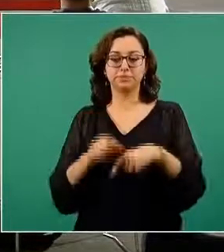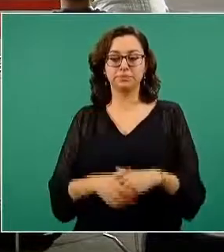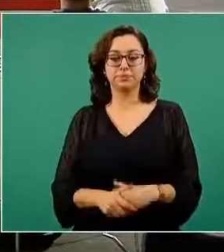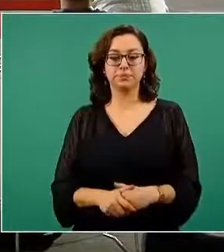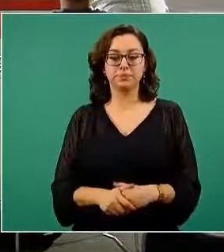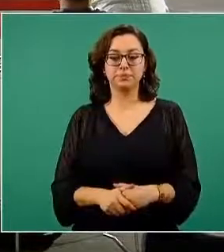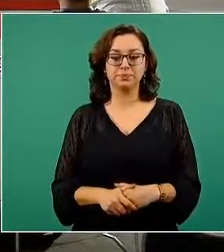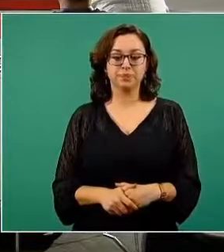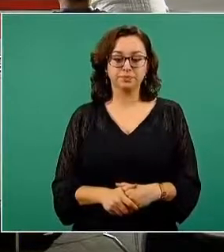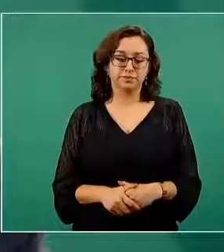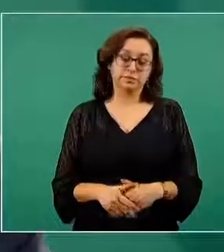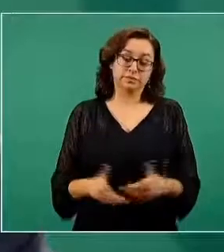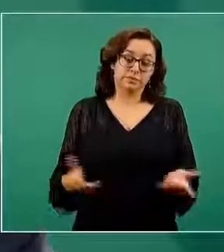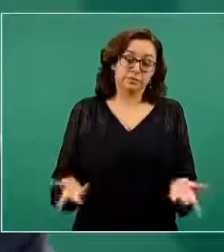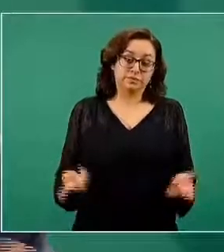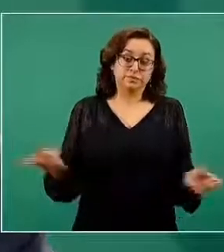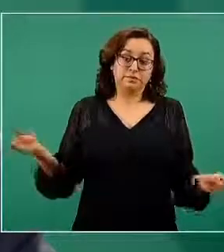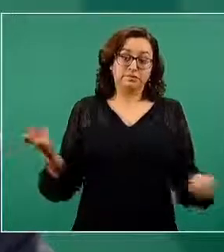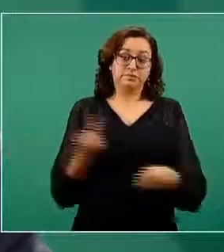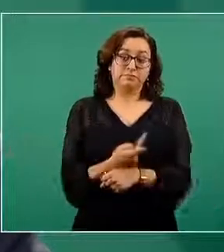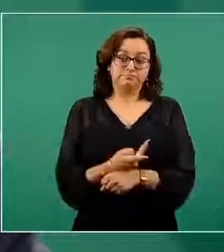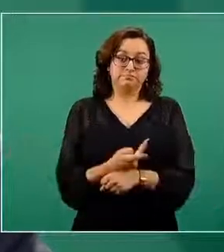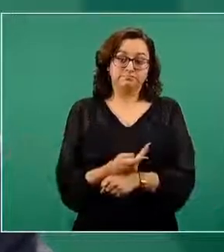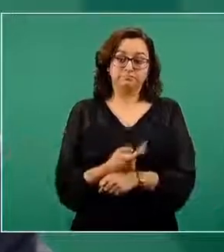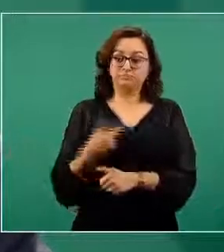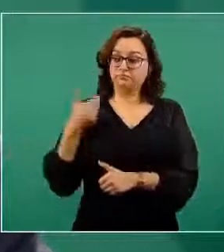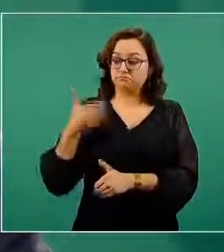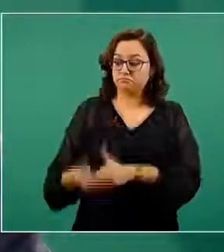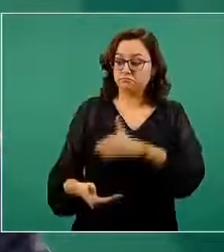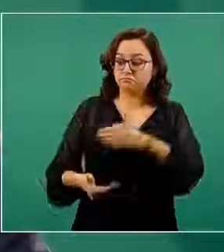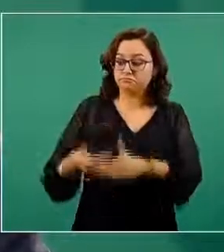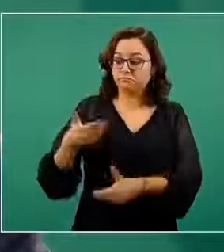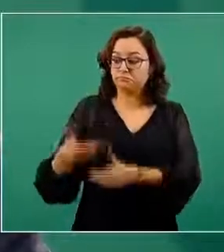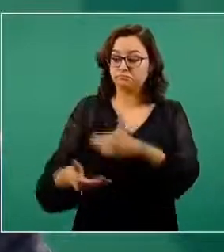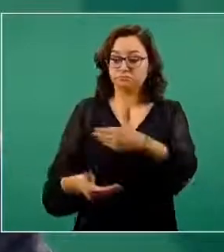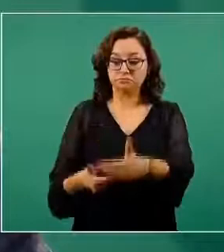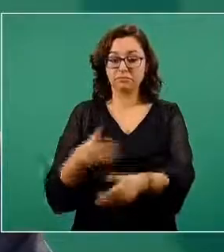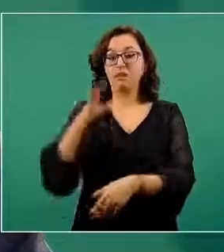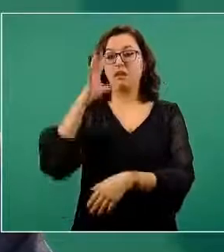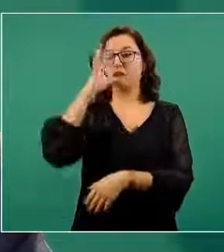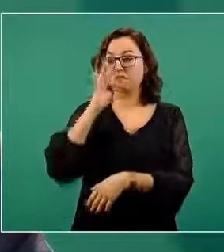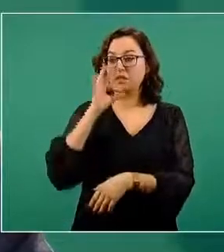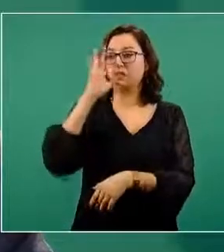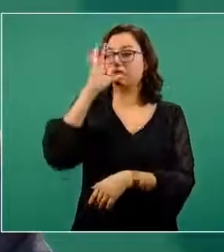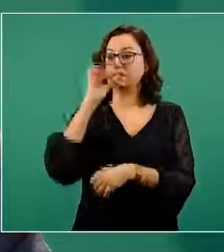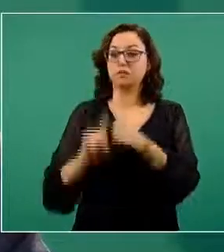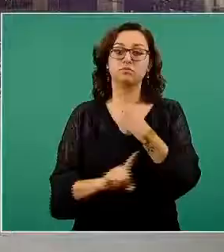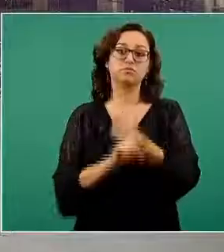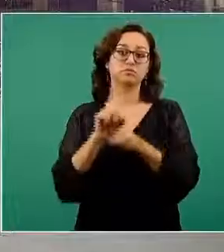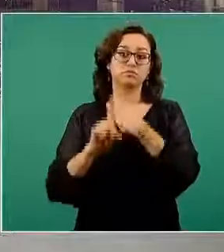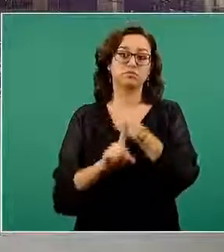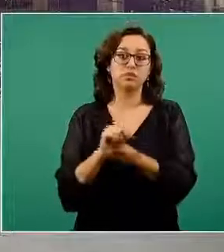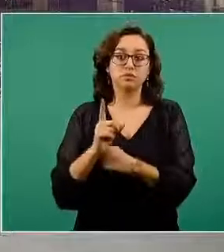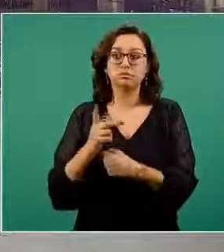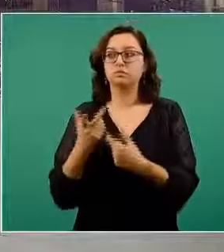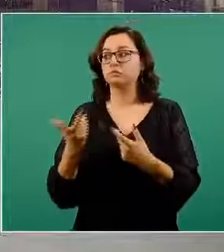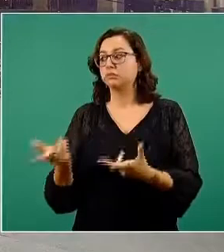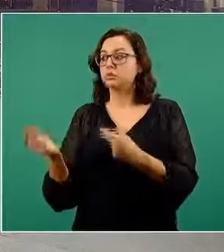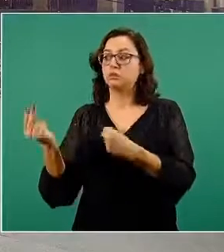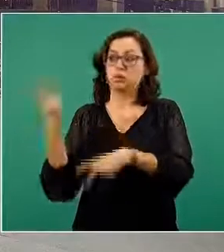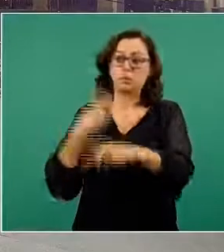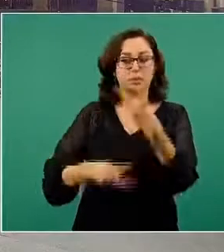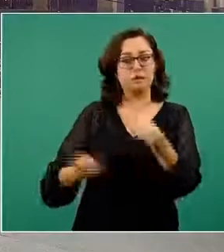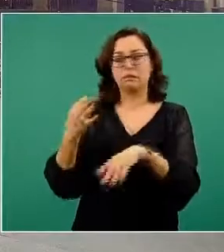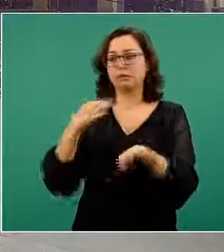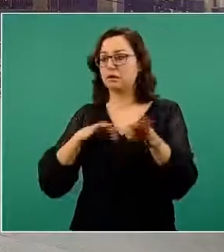Esto trajo consecuencias desfavorables para la operación de los servicios gubernamentales,